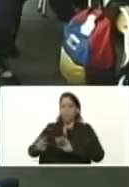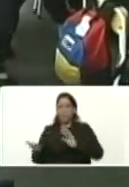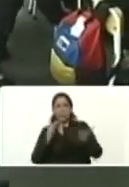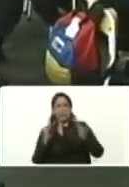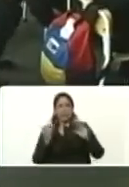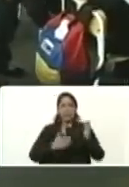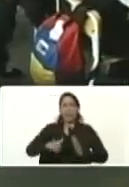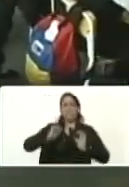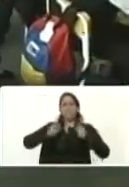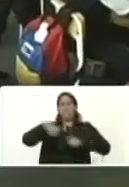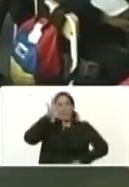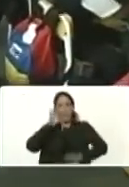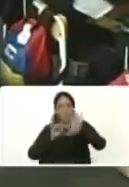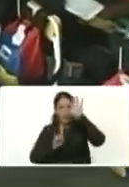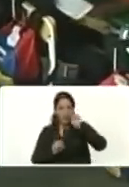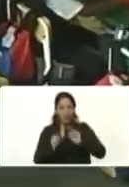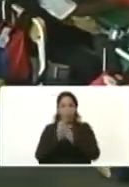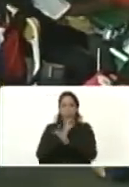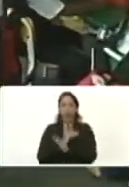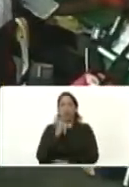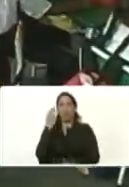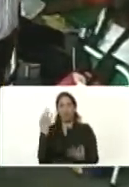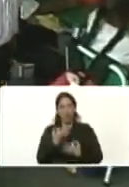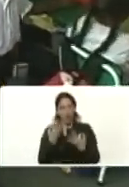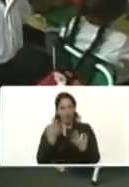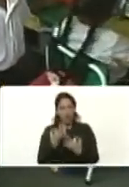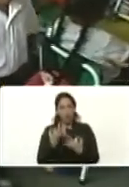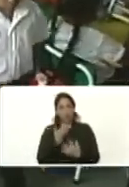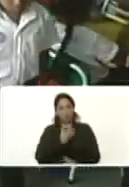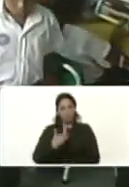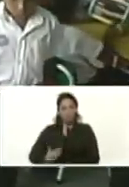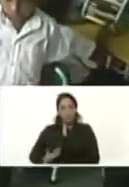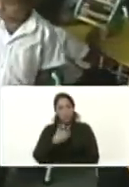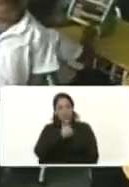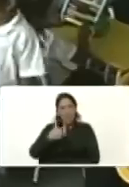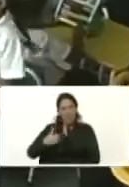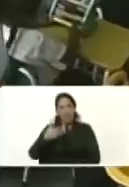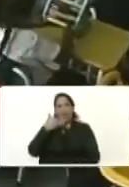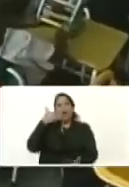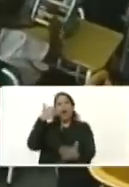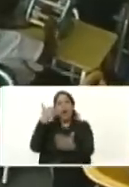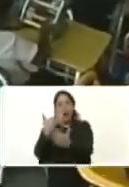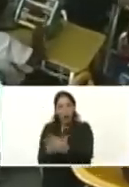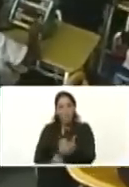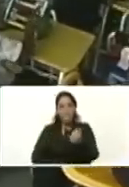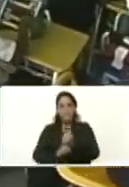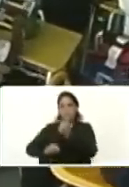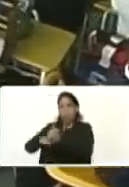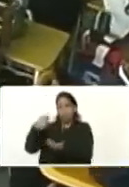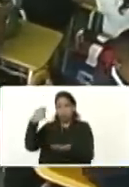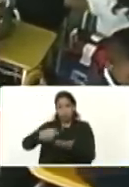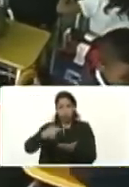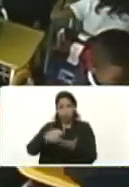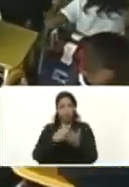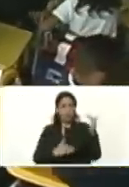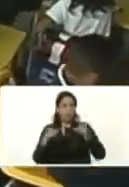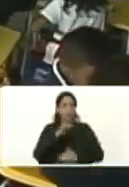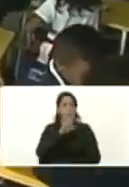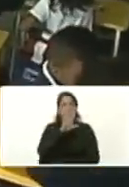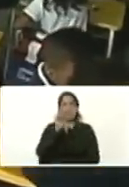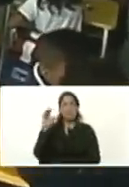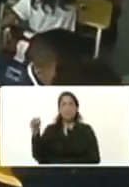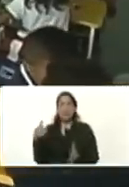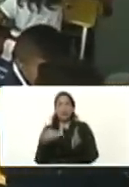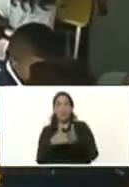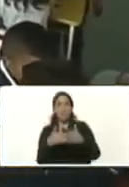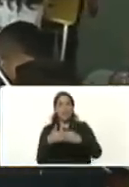a aprender jugando de verdad presidente queremos agradecerle su apoyo una inversión por encima de los 500 mil